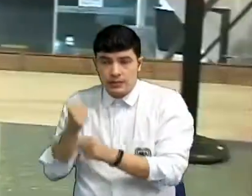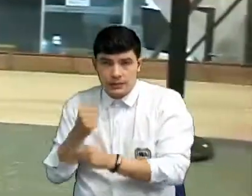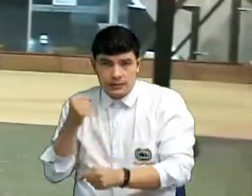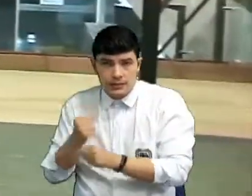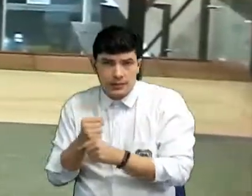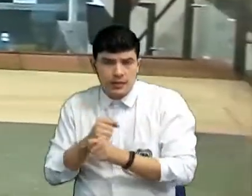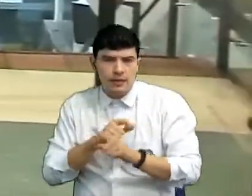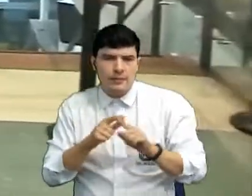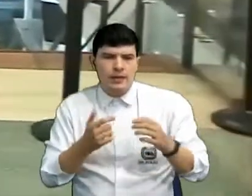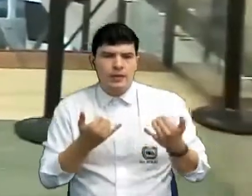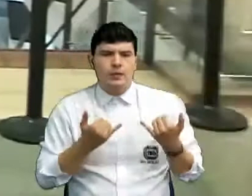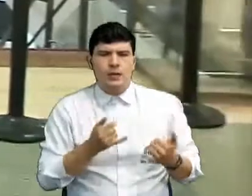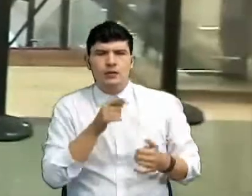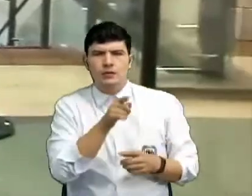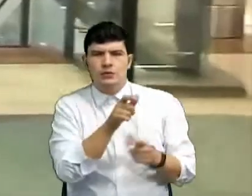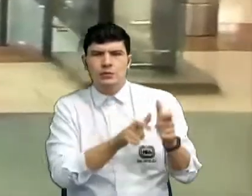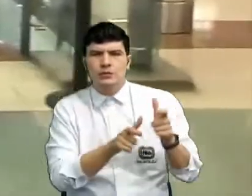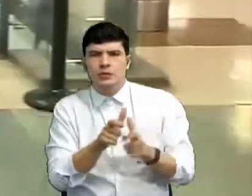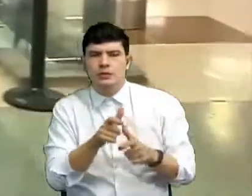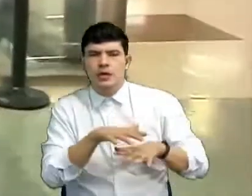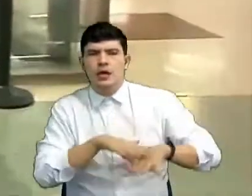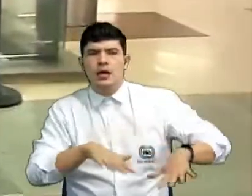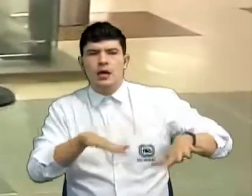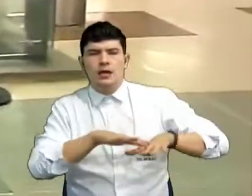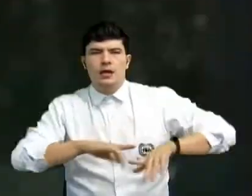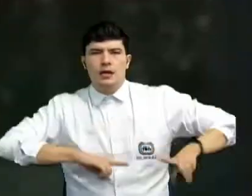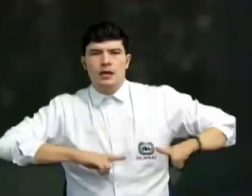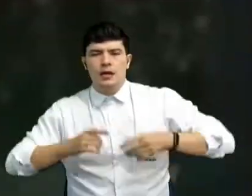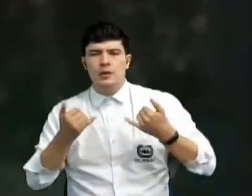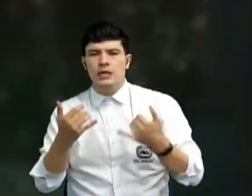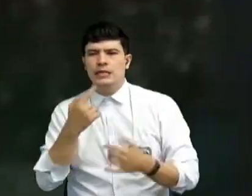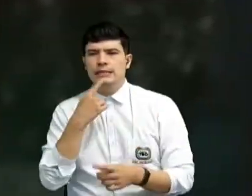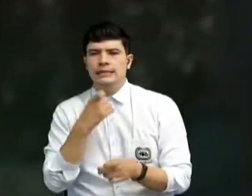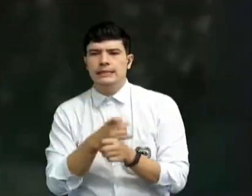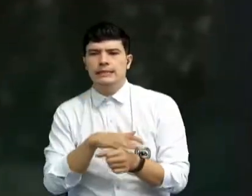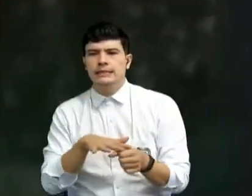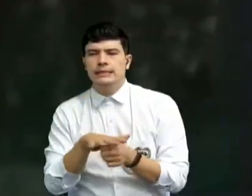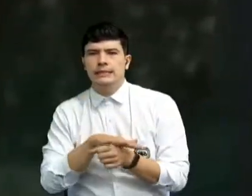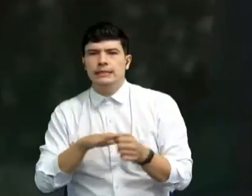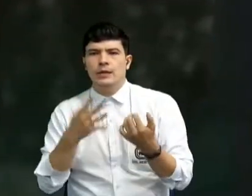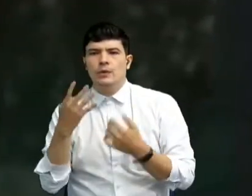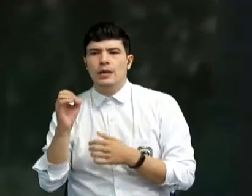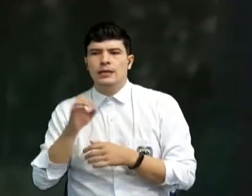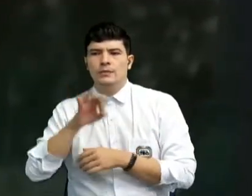indirectos. Hoy, el personal de las tiendas y administrativos ha sufrido una reducción del 40%.